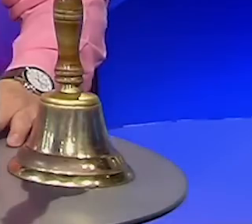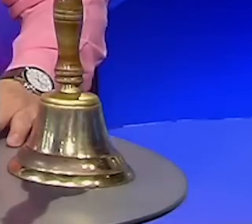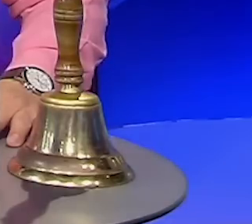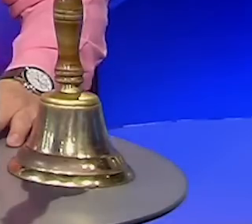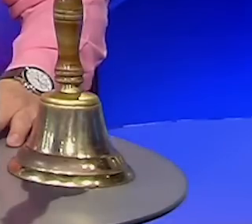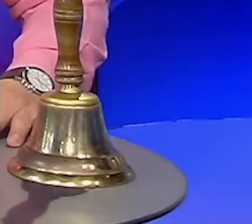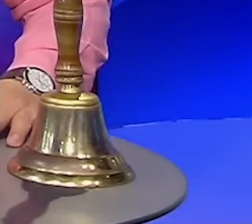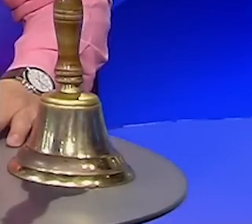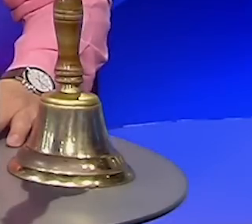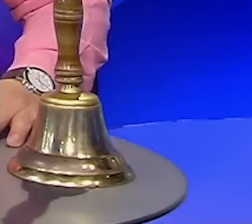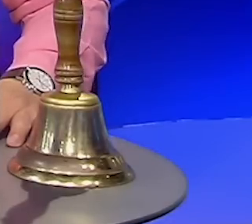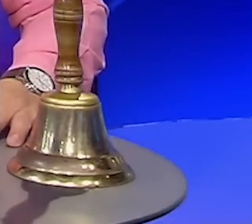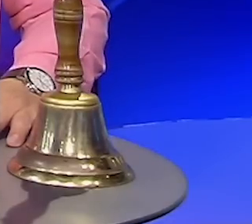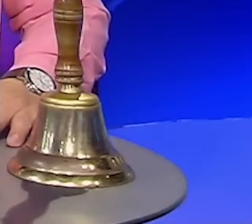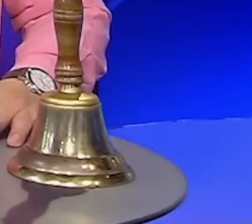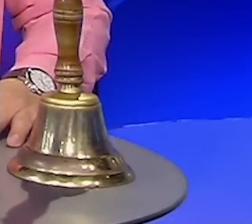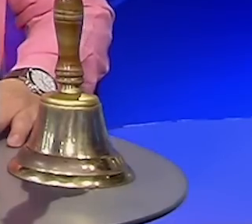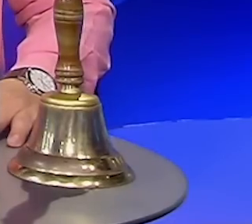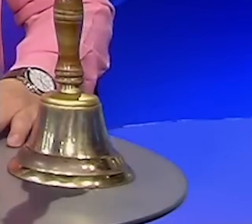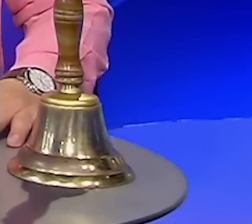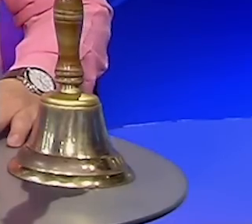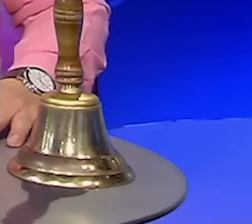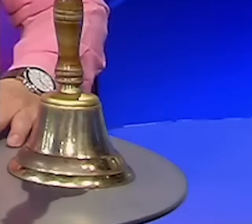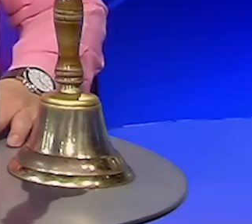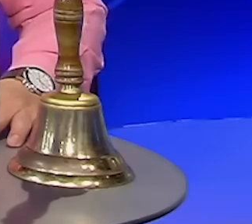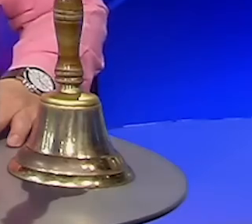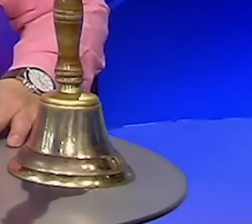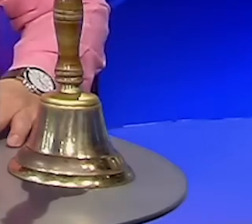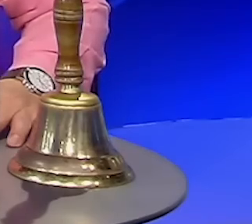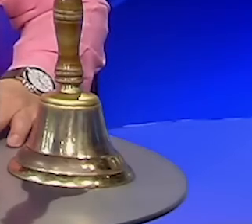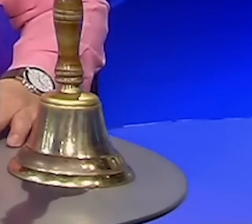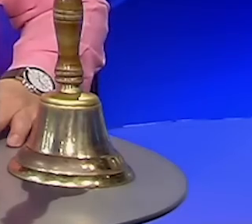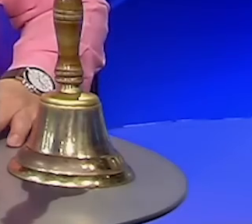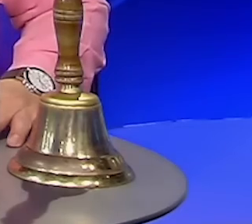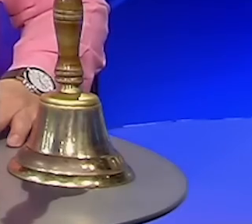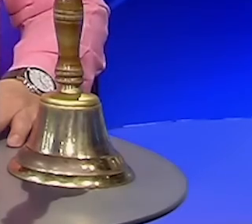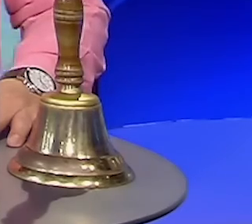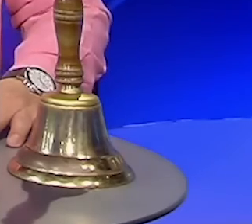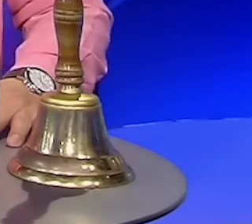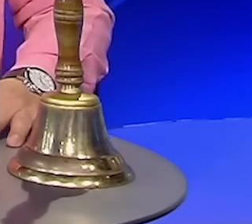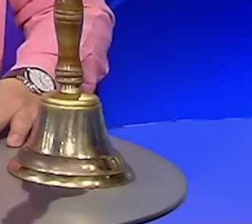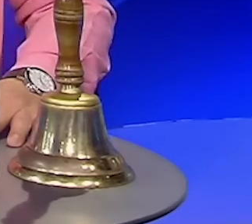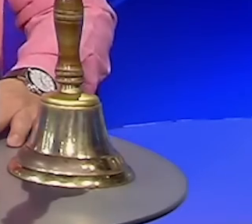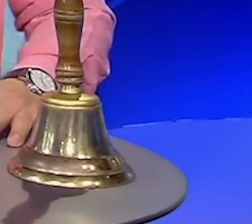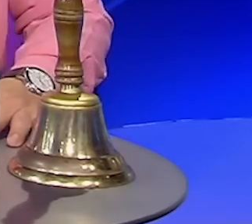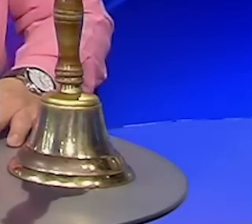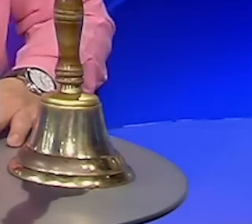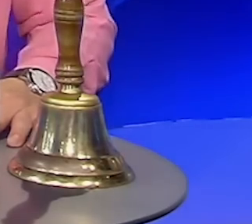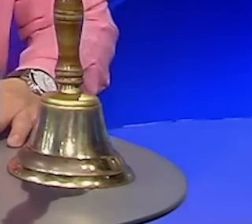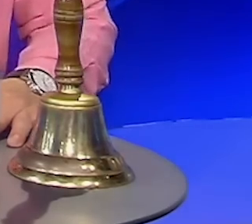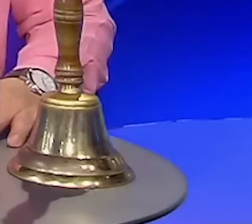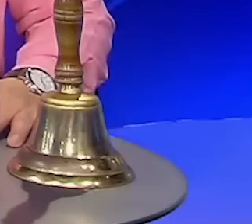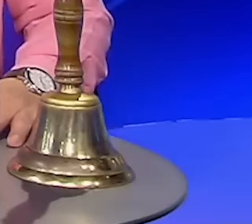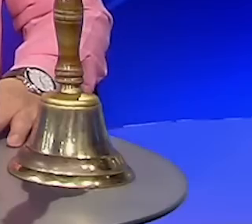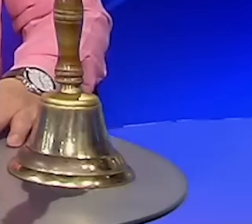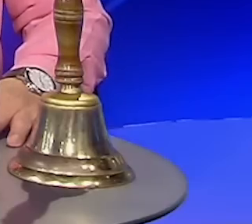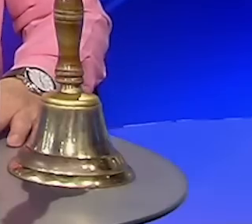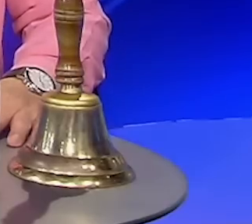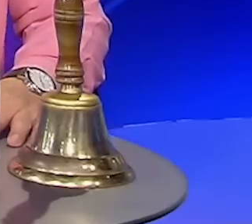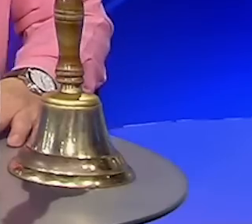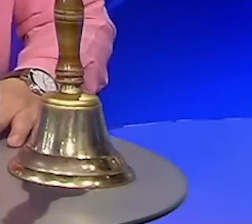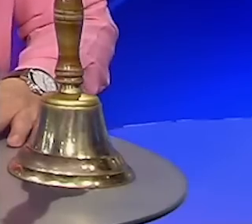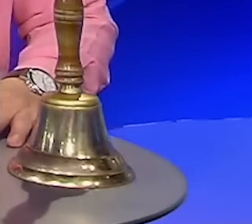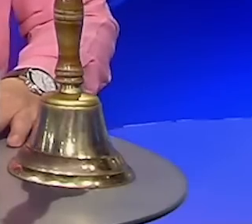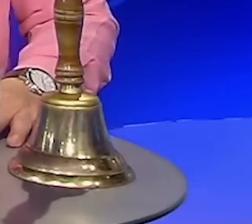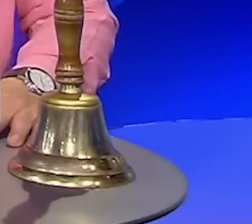abusando. Ya les advierto que las investigaciones son a nivel internacional. Y por si acaso están cayendo, los